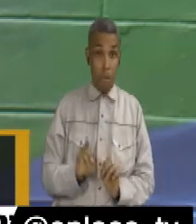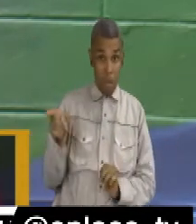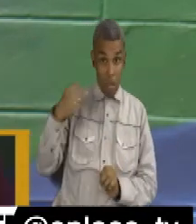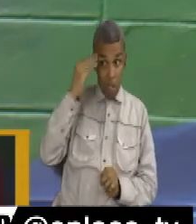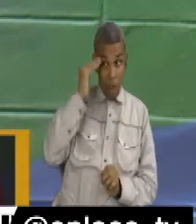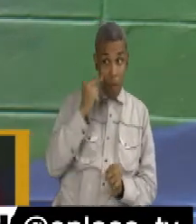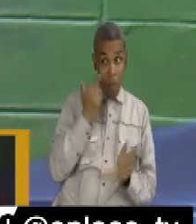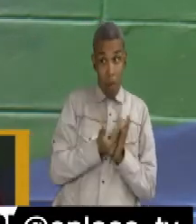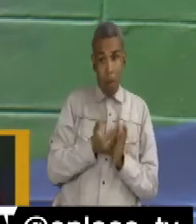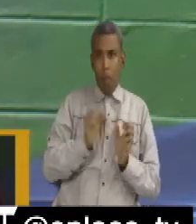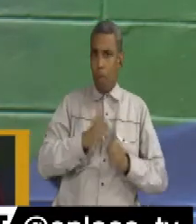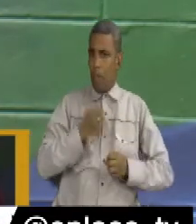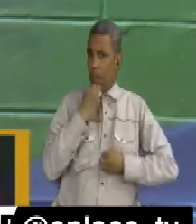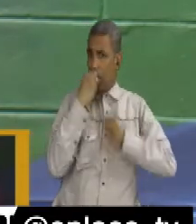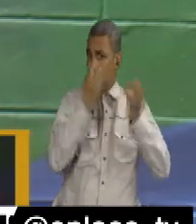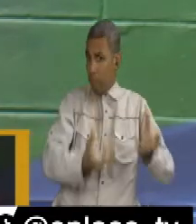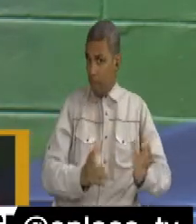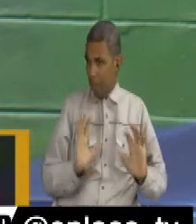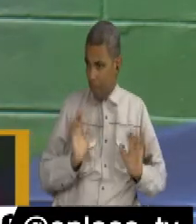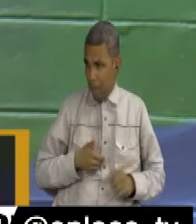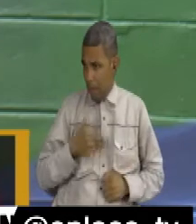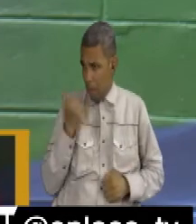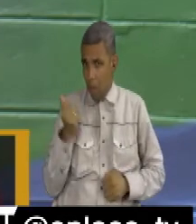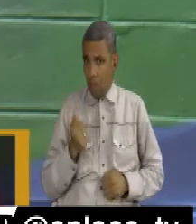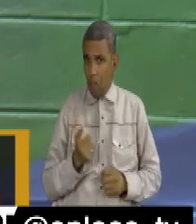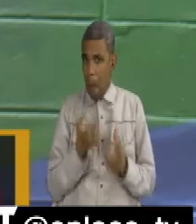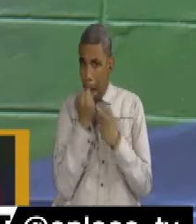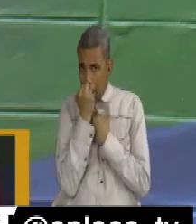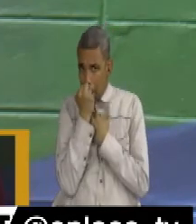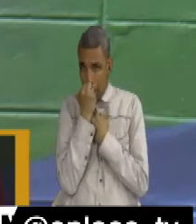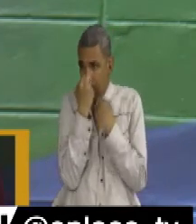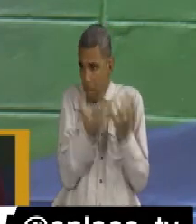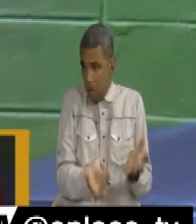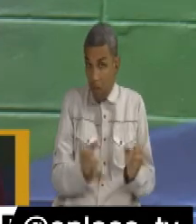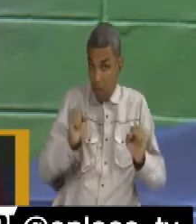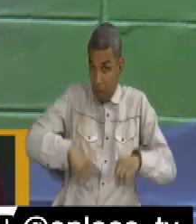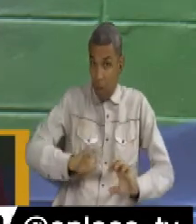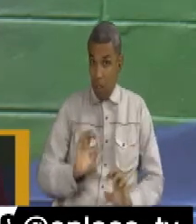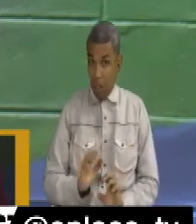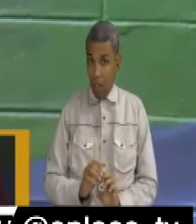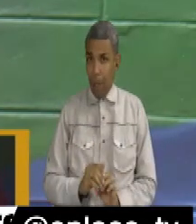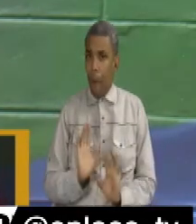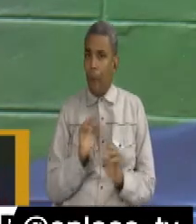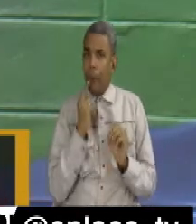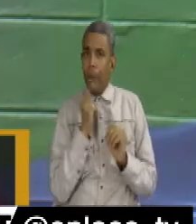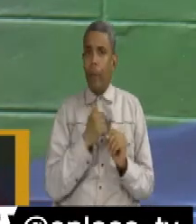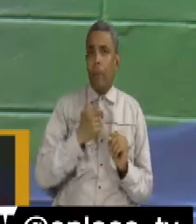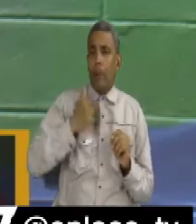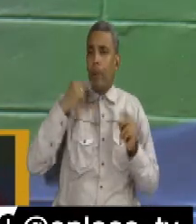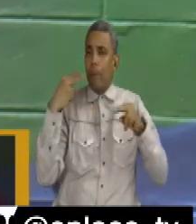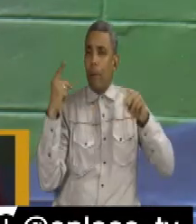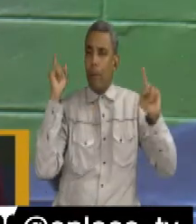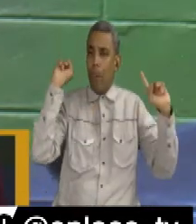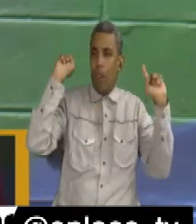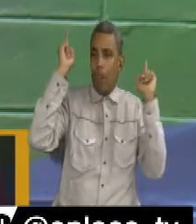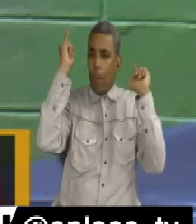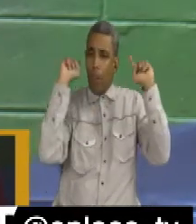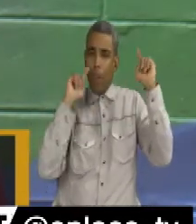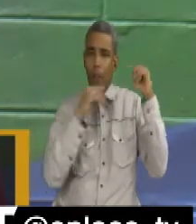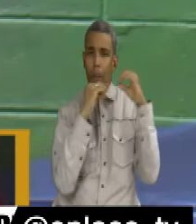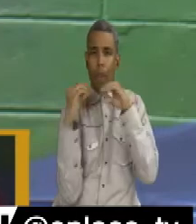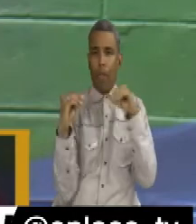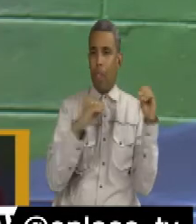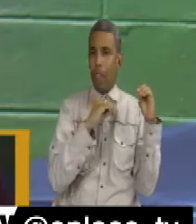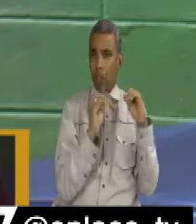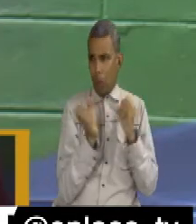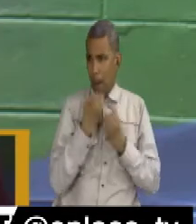y pues si el fiscal tiene prueba y mérito para eso, pues que lo haga y no se empiece a pescar o a difamar o a generar zozobra en torno a lo que hay, lo que hace un